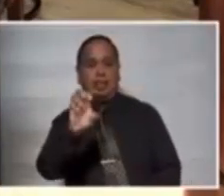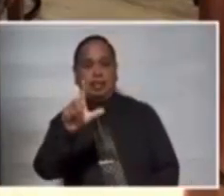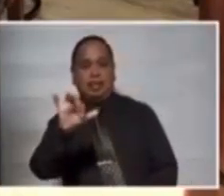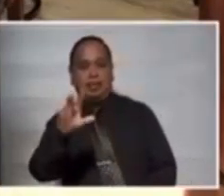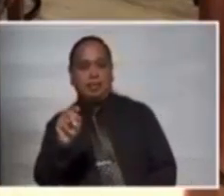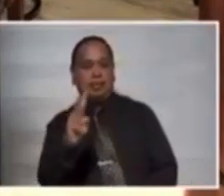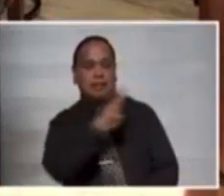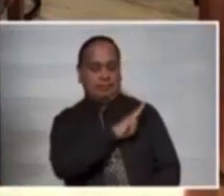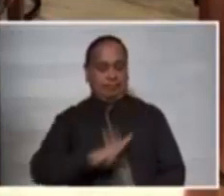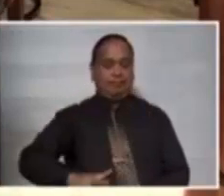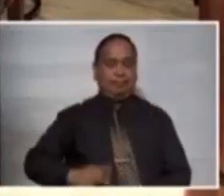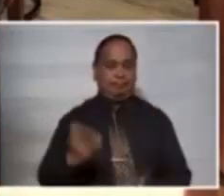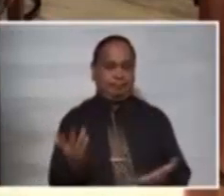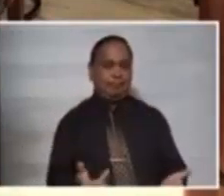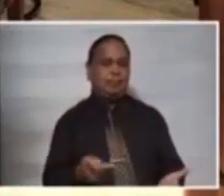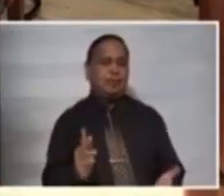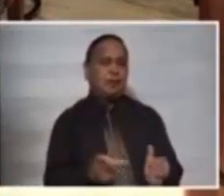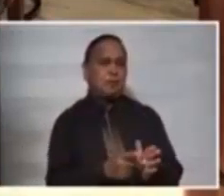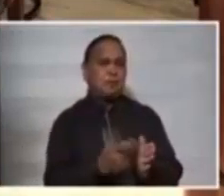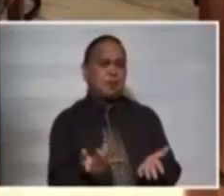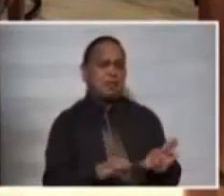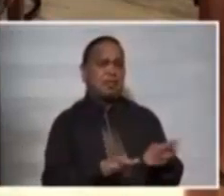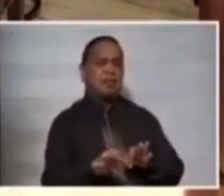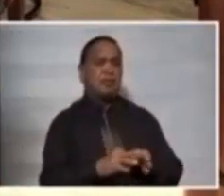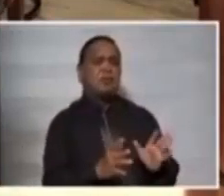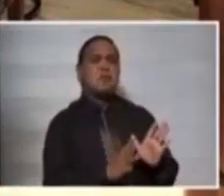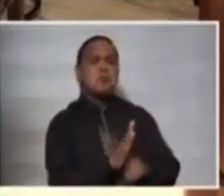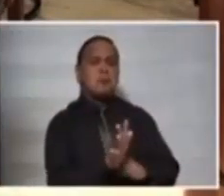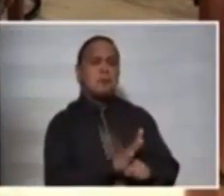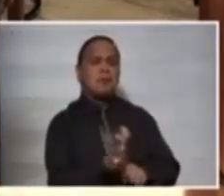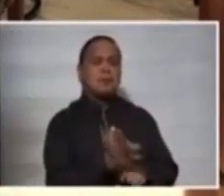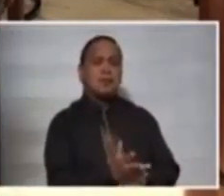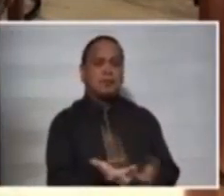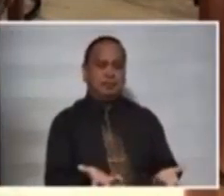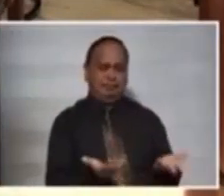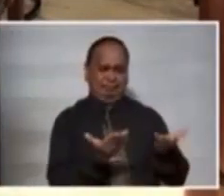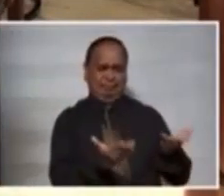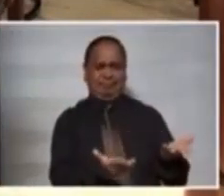vicepresidente. Ahora no sé qué papel juegue, pero sí juega un papel inmoral. De eso sí no me cabe la menor duda.